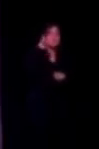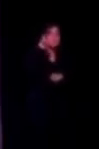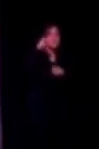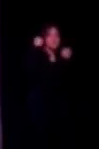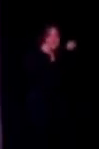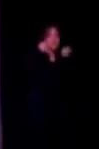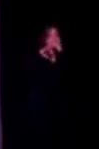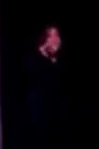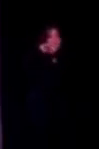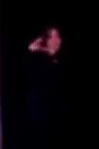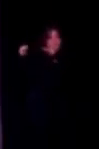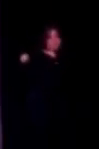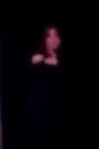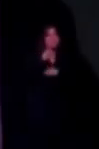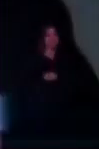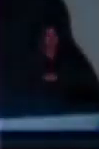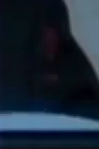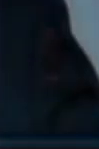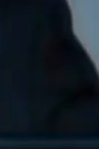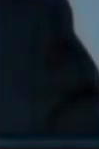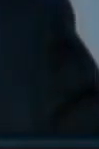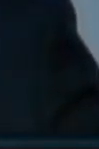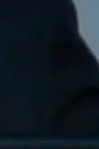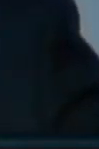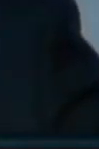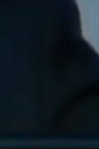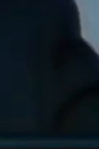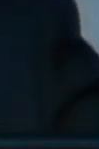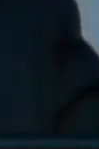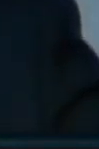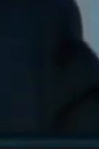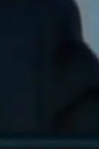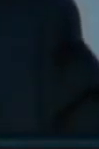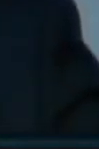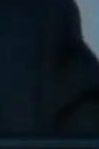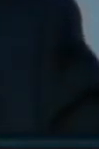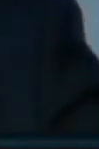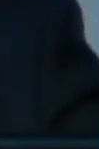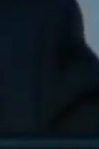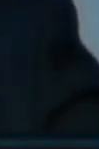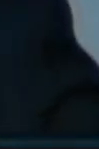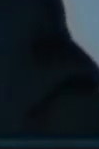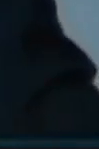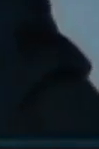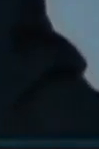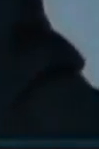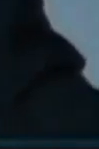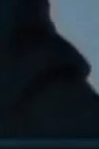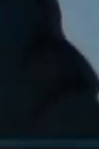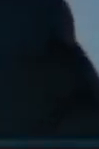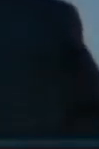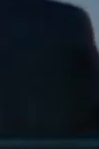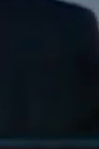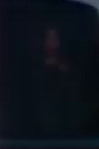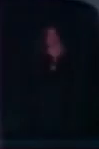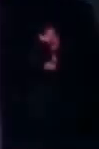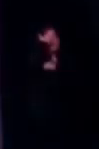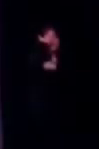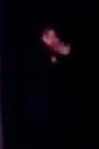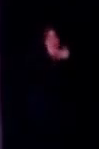Le enseña un ordenador y le dice, cerebro. Le enseña un teléfono móvil y dice, relaciones humanas, contacto humano.